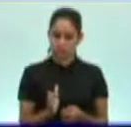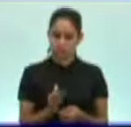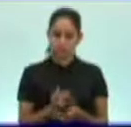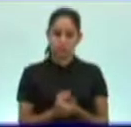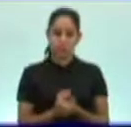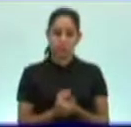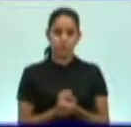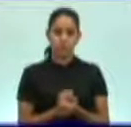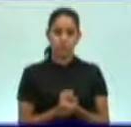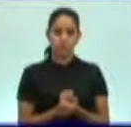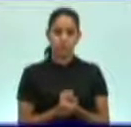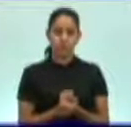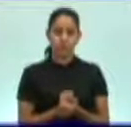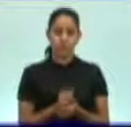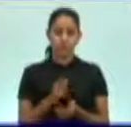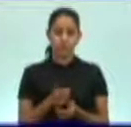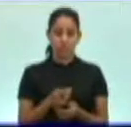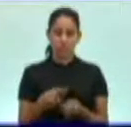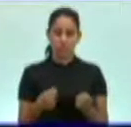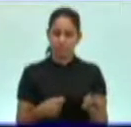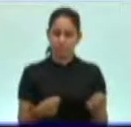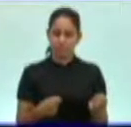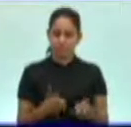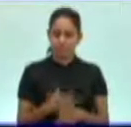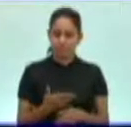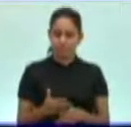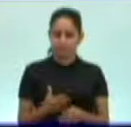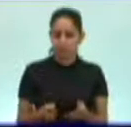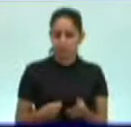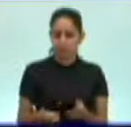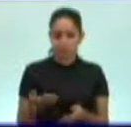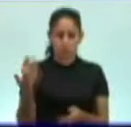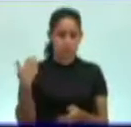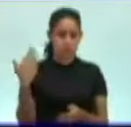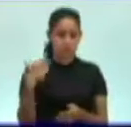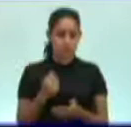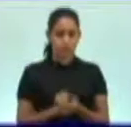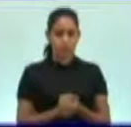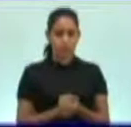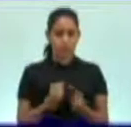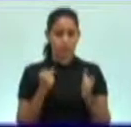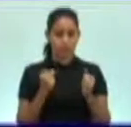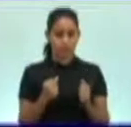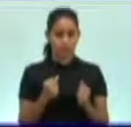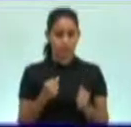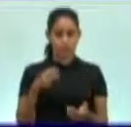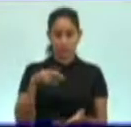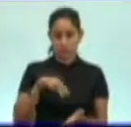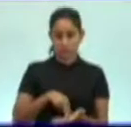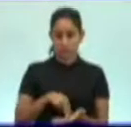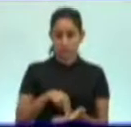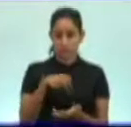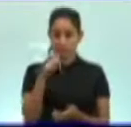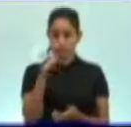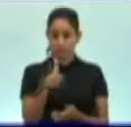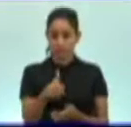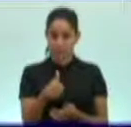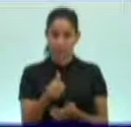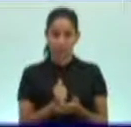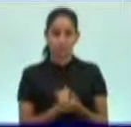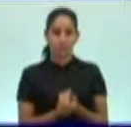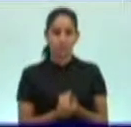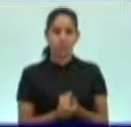marcha combatiente que ella expresa, una letra que debe ser entonada en posición correcta,